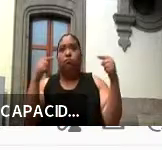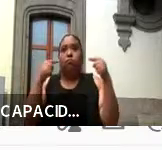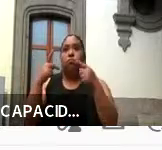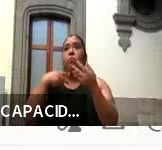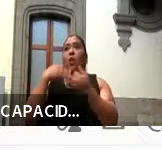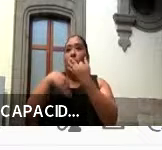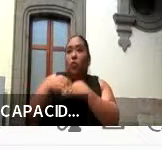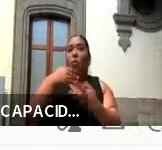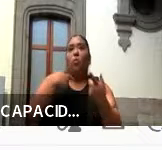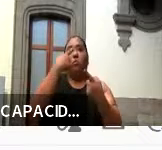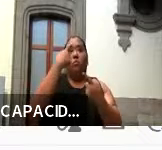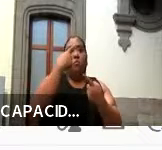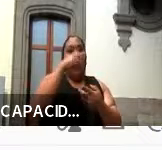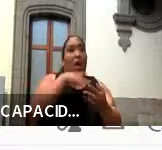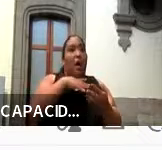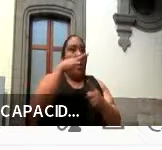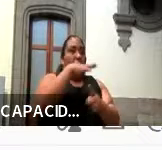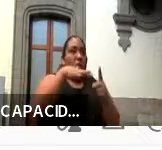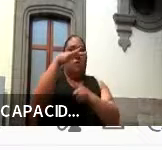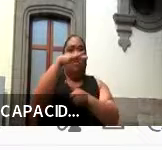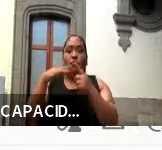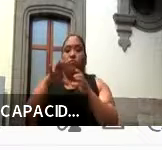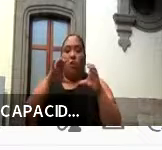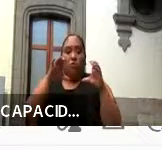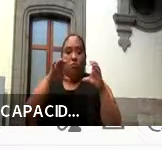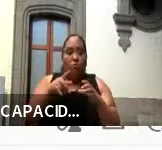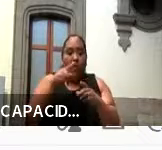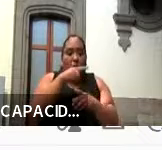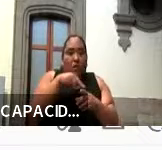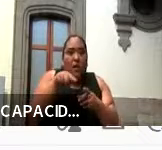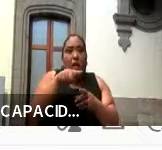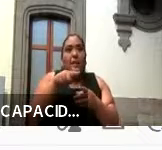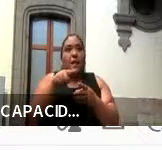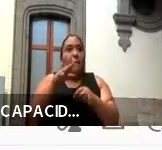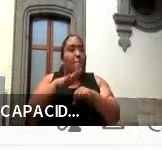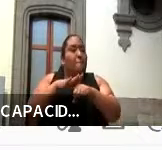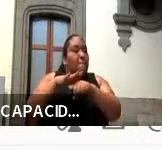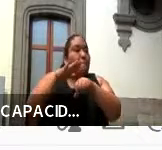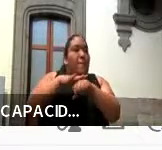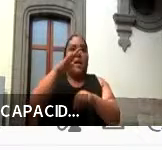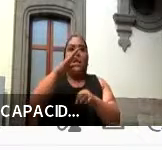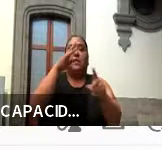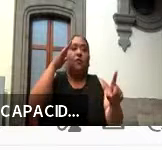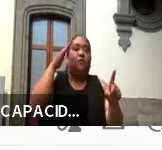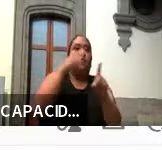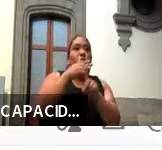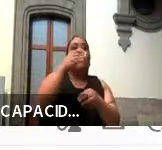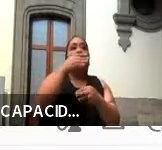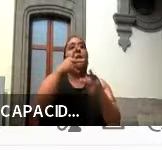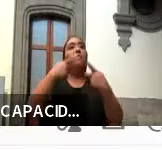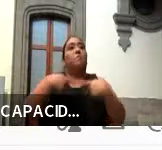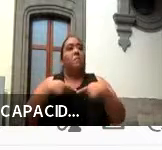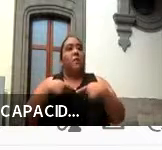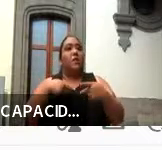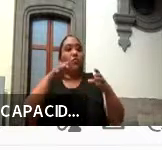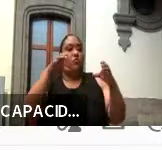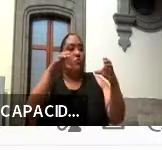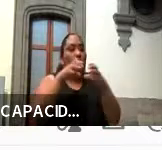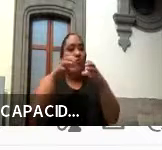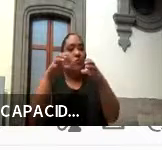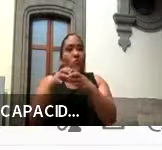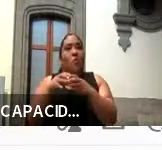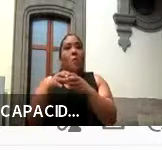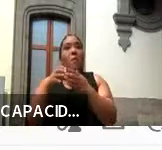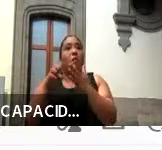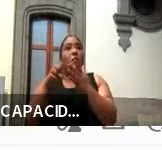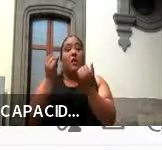políticas sectoriales focalizadas en ciertas poblaciones, justamente para partir de este ejercicio revisar cuál es